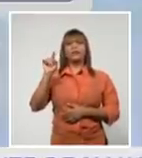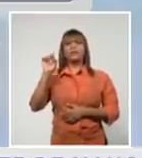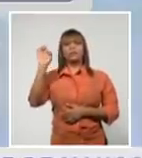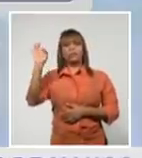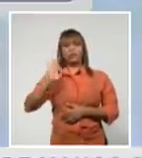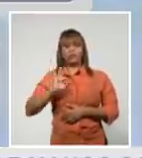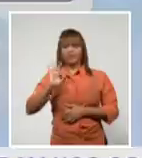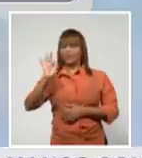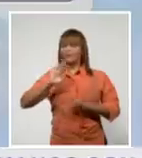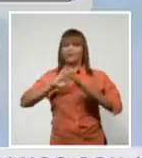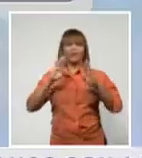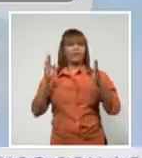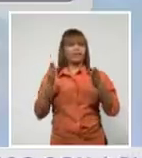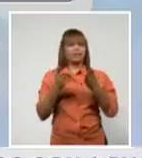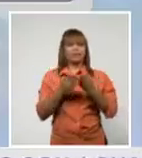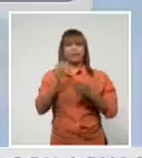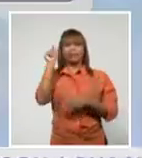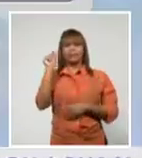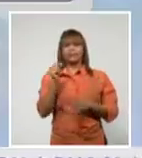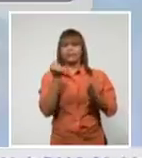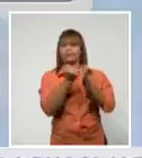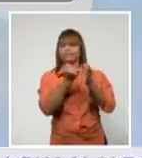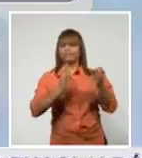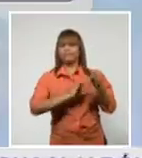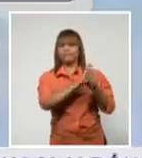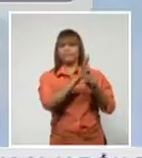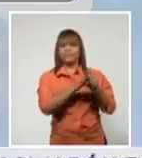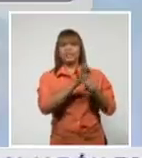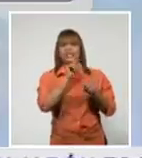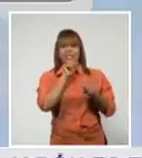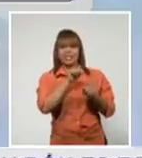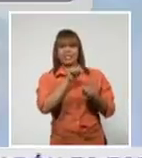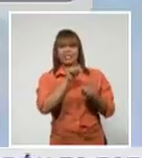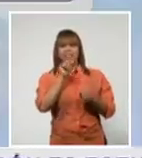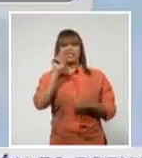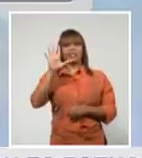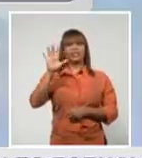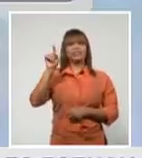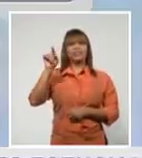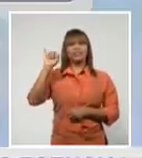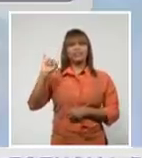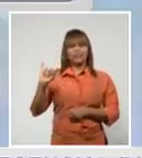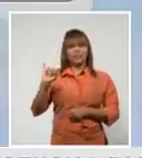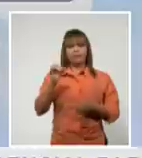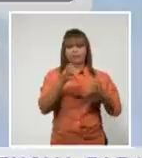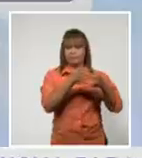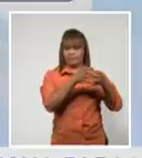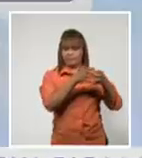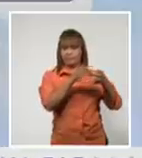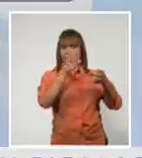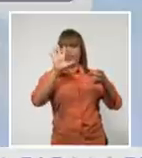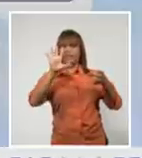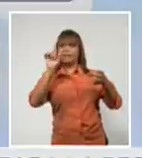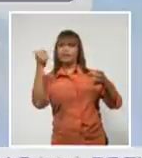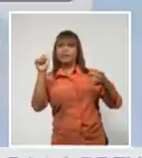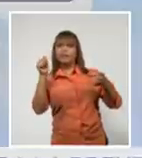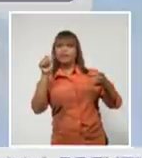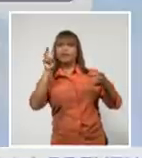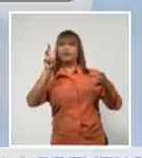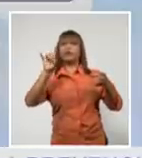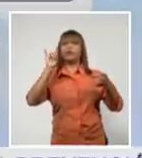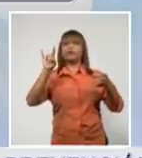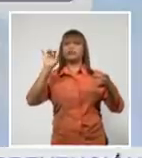de todos los diagnosticados. De esos 516, 510, el